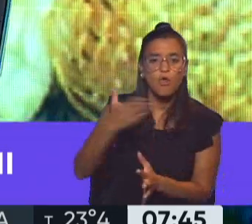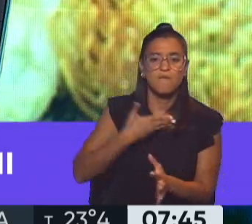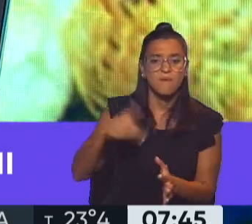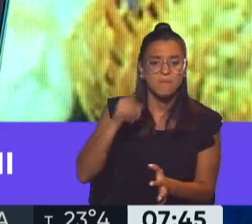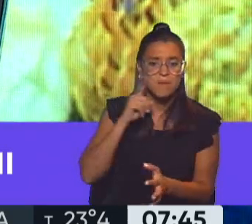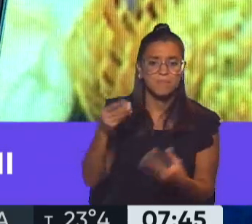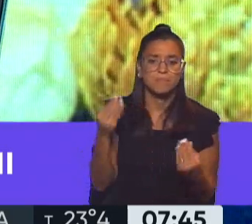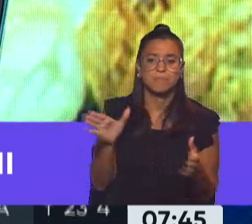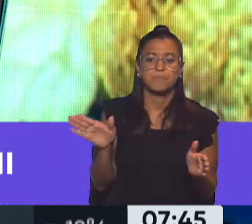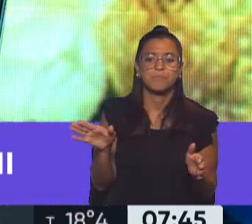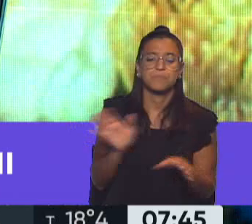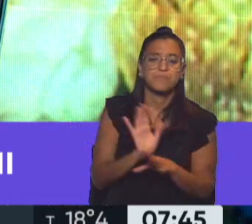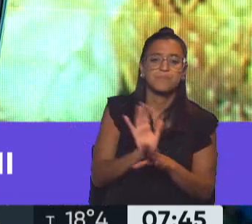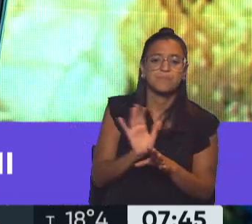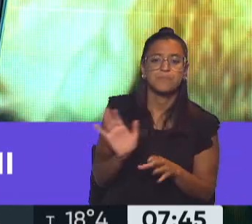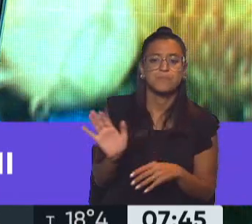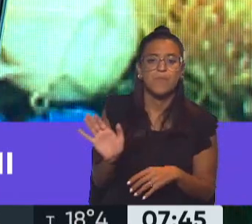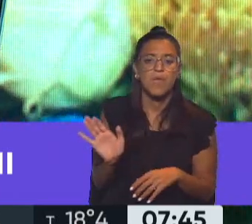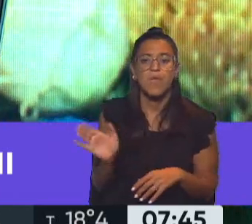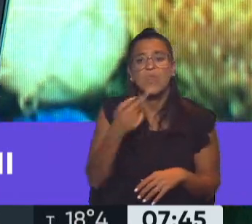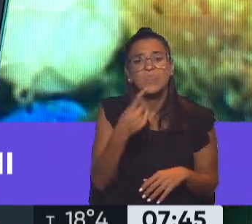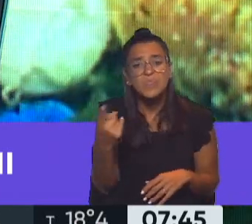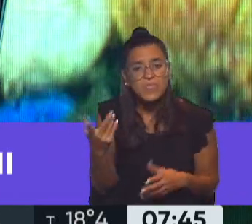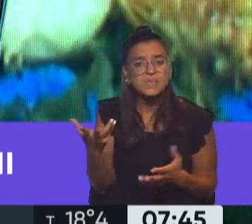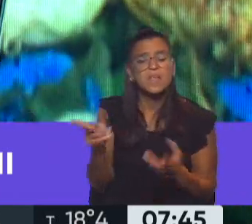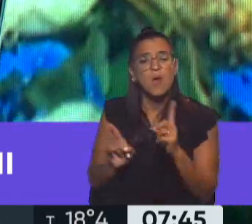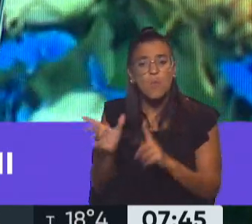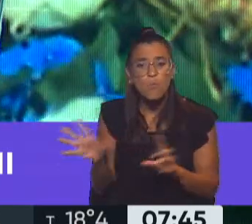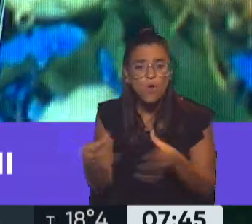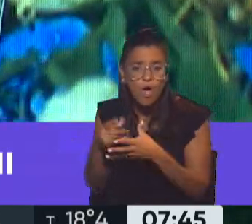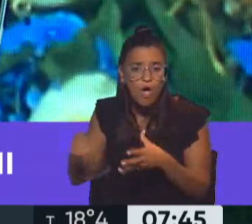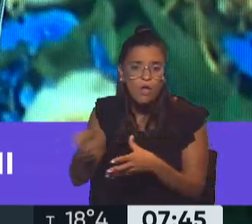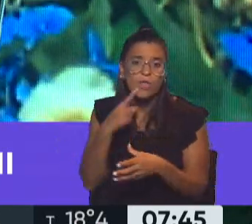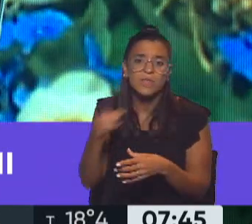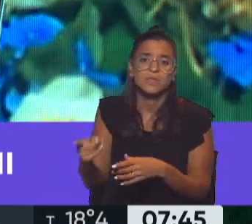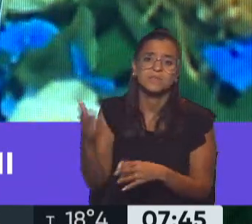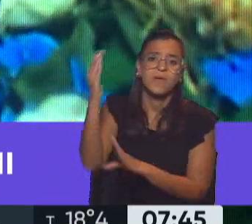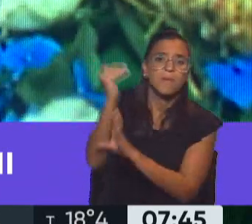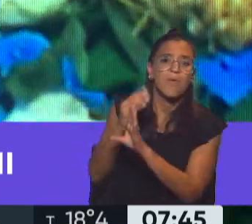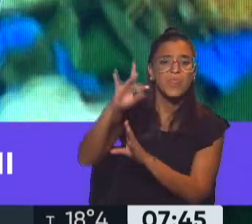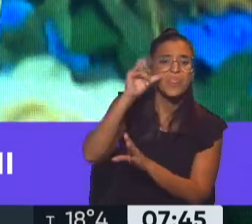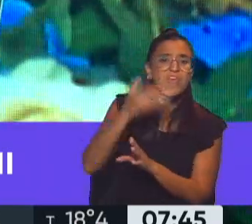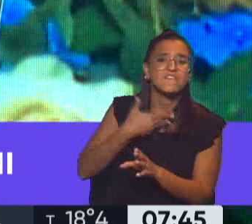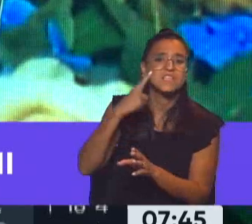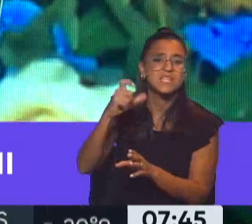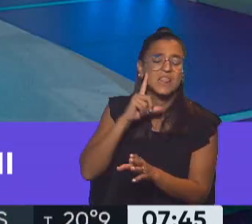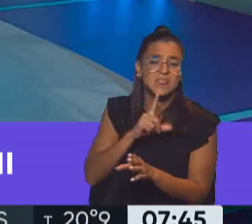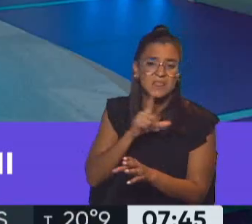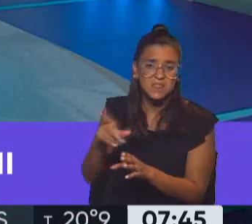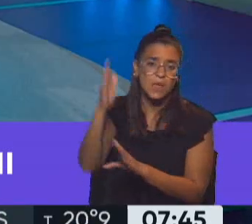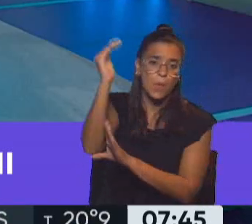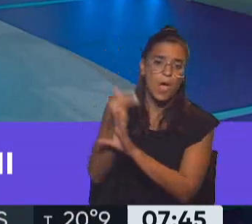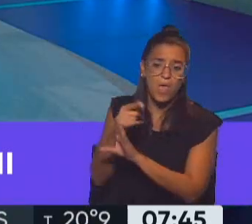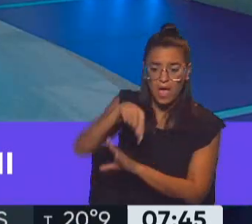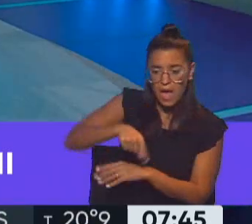nacional por derecha y por izquierda, ¿no? Sí. Por derecha, diciendo que esto de reducir el déficit de acá a 2025 es un plazo demasiado extenso, que habría que